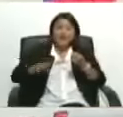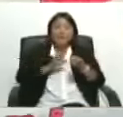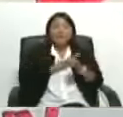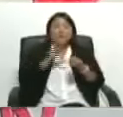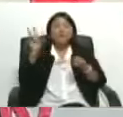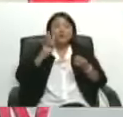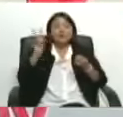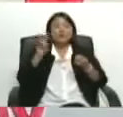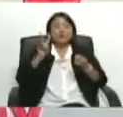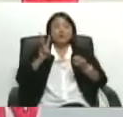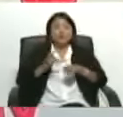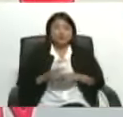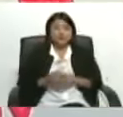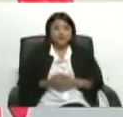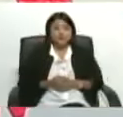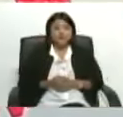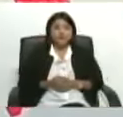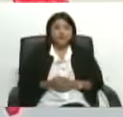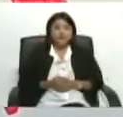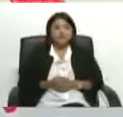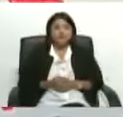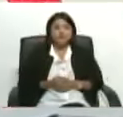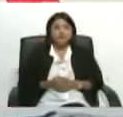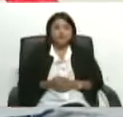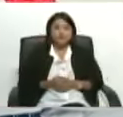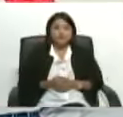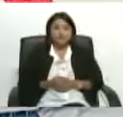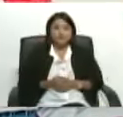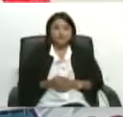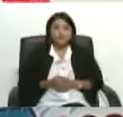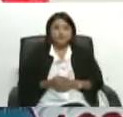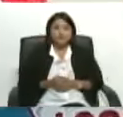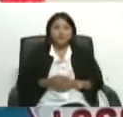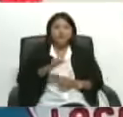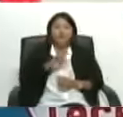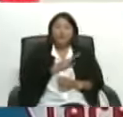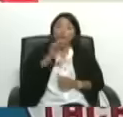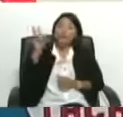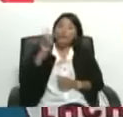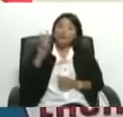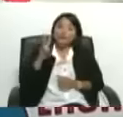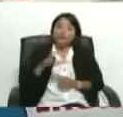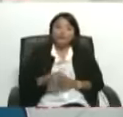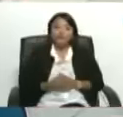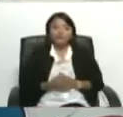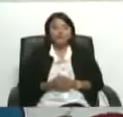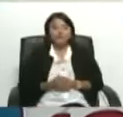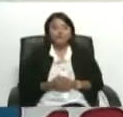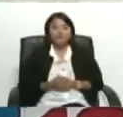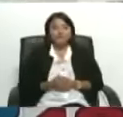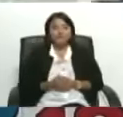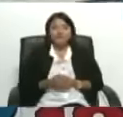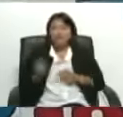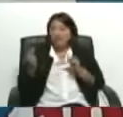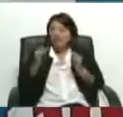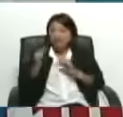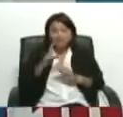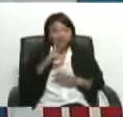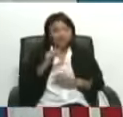Venezuela. Todo lo que esté al oeste del río Esequibo es de Venezuela. Eso no está en discusión.